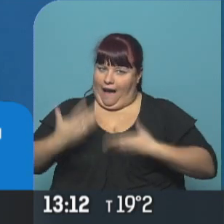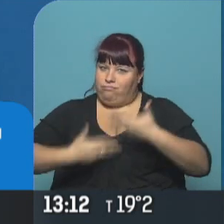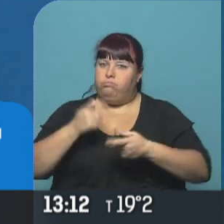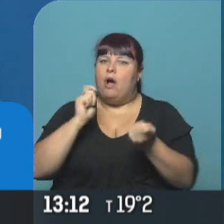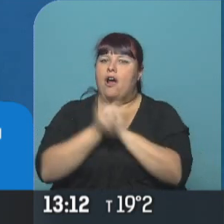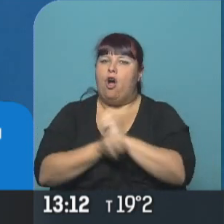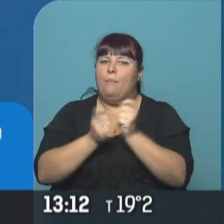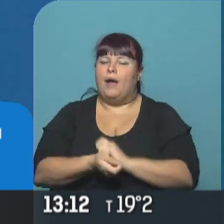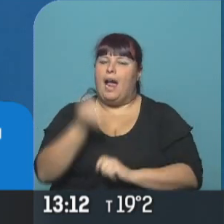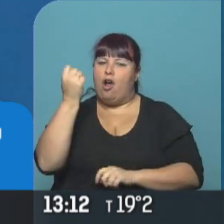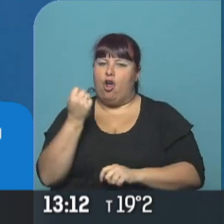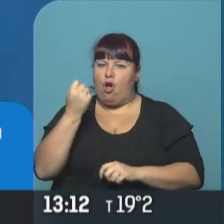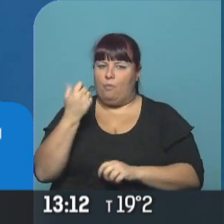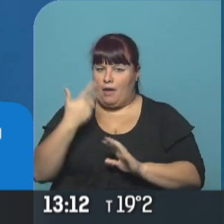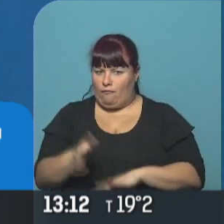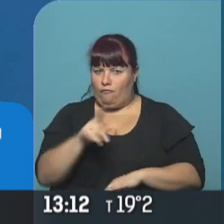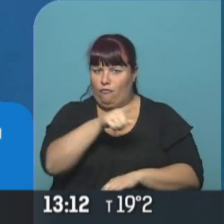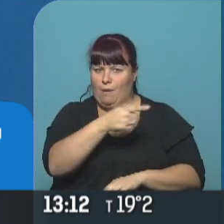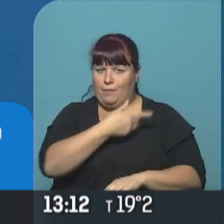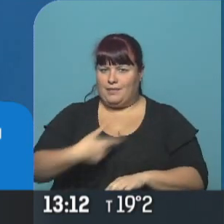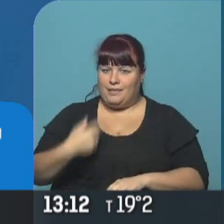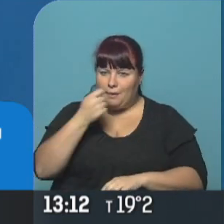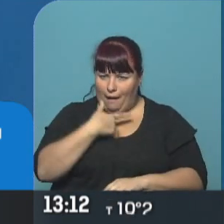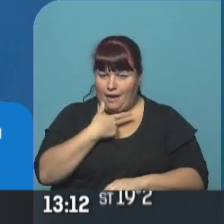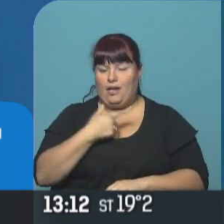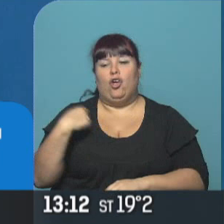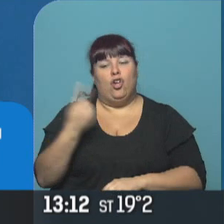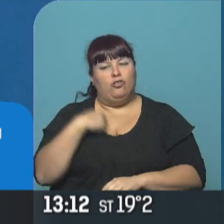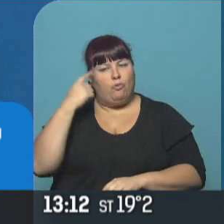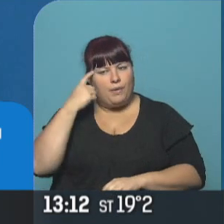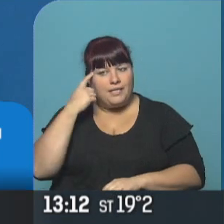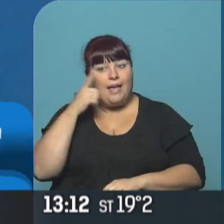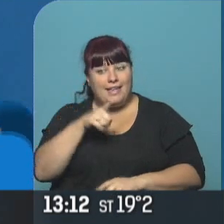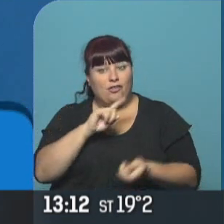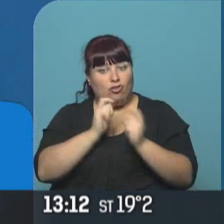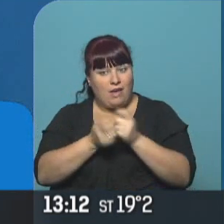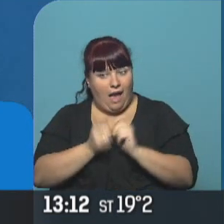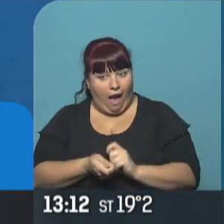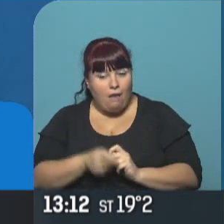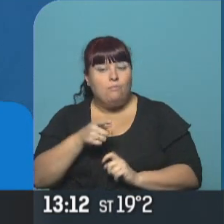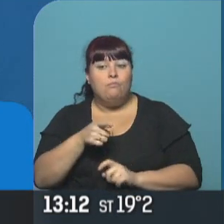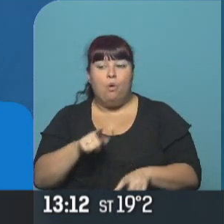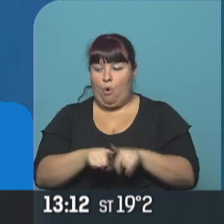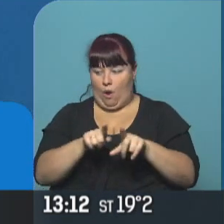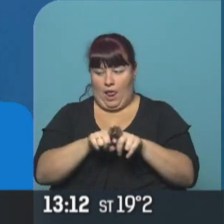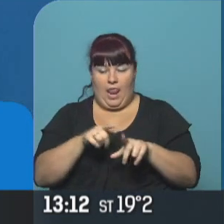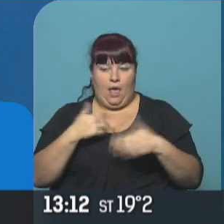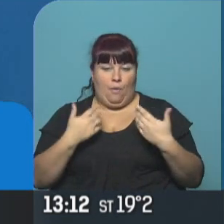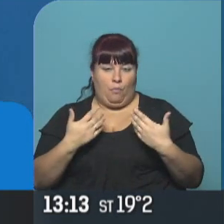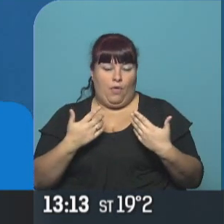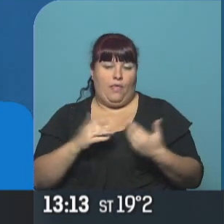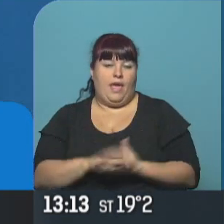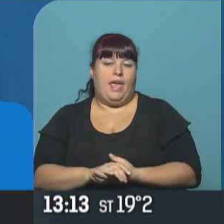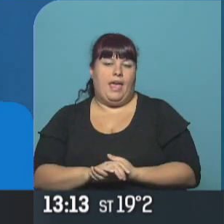reformas económicas que está ejecutando aquí el presidente Macri. Nosotros creemos que esas reformas van